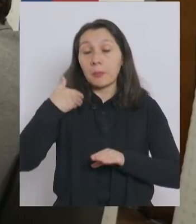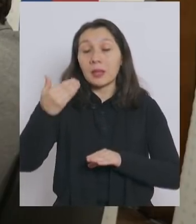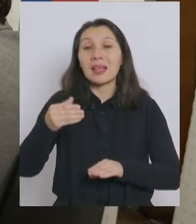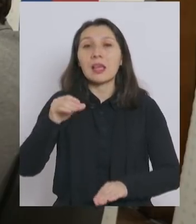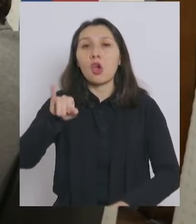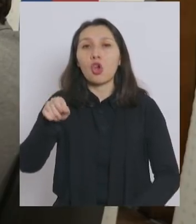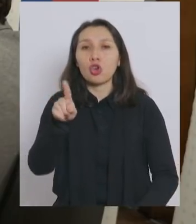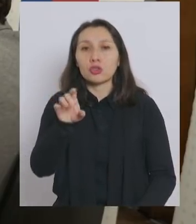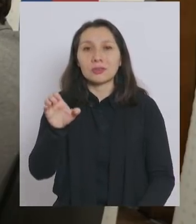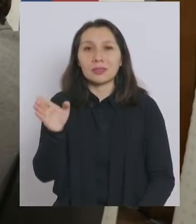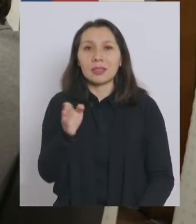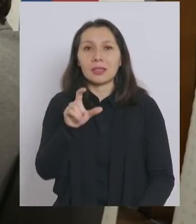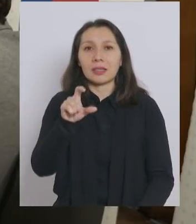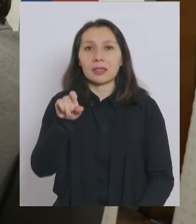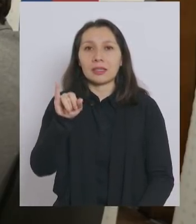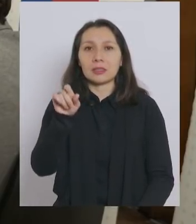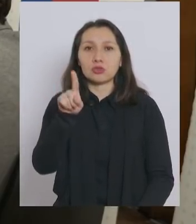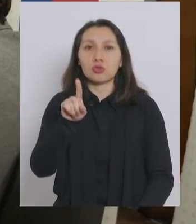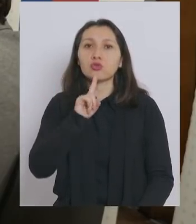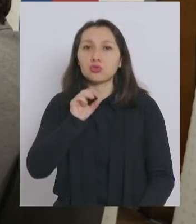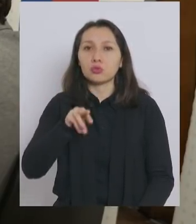Crisóstomo.